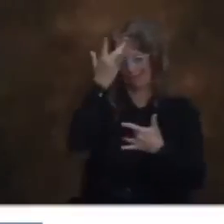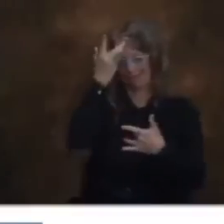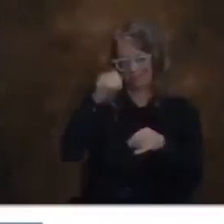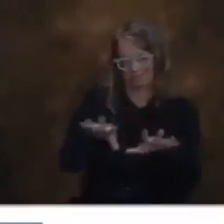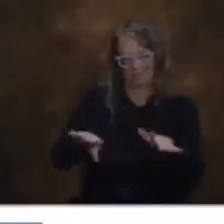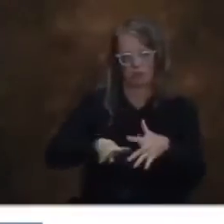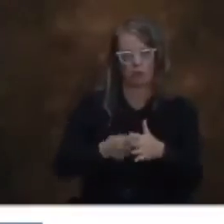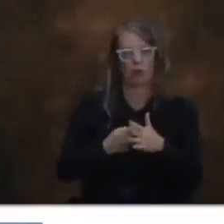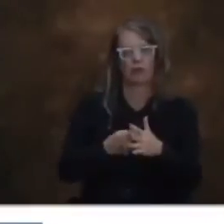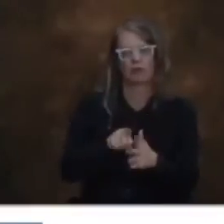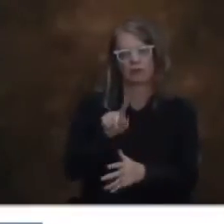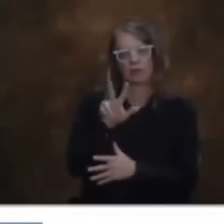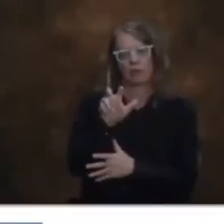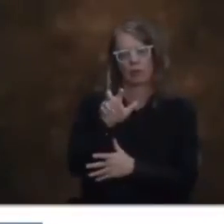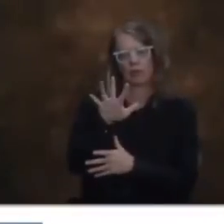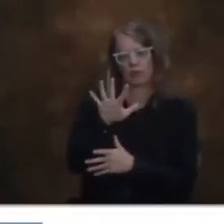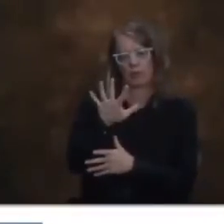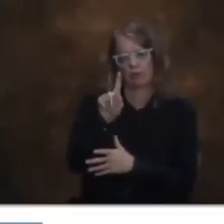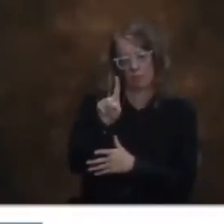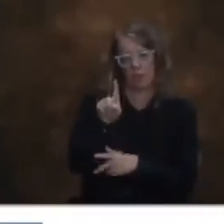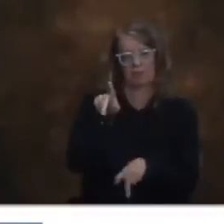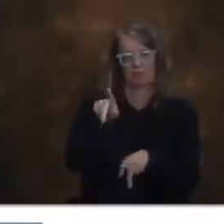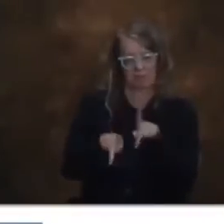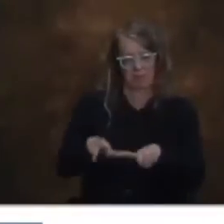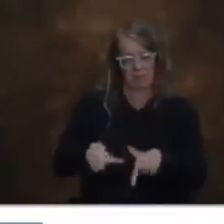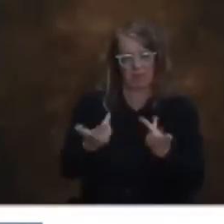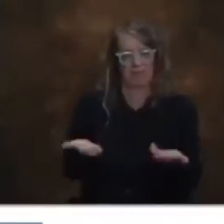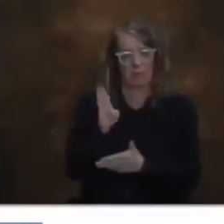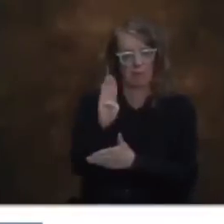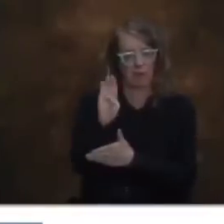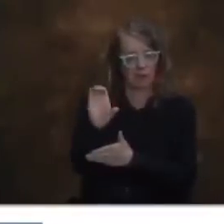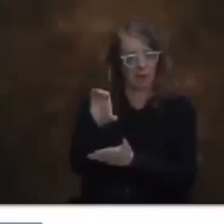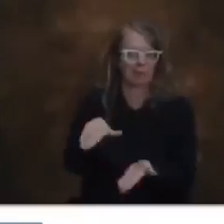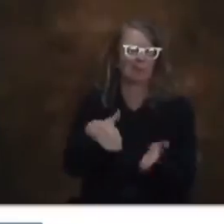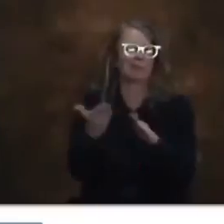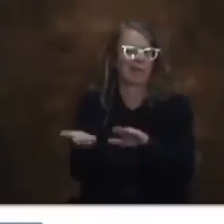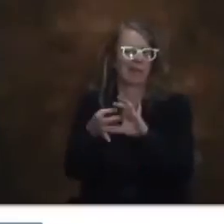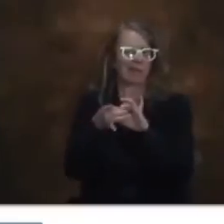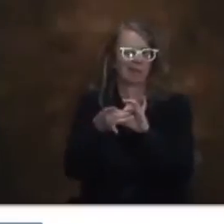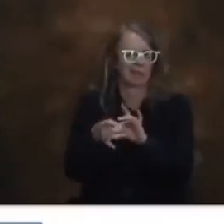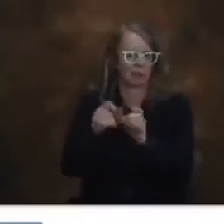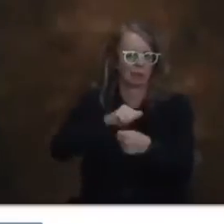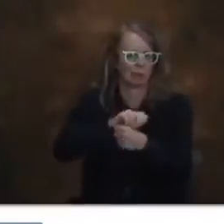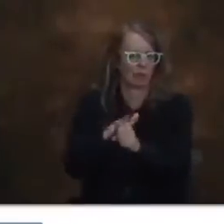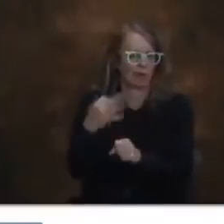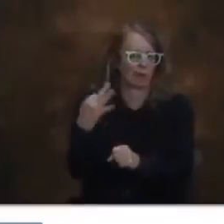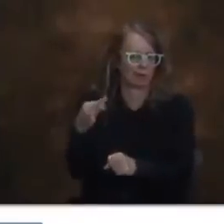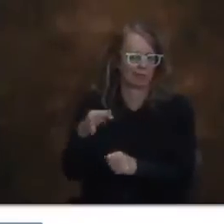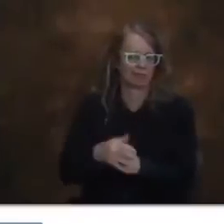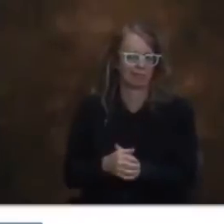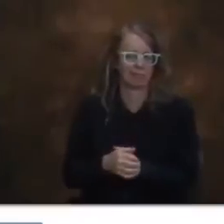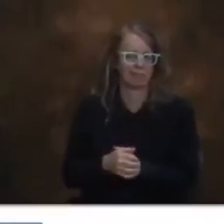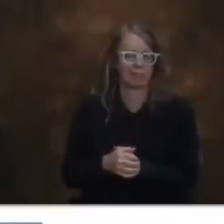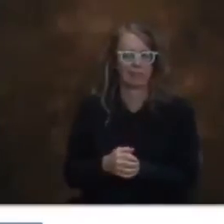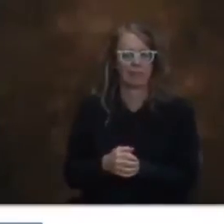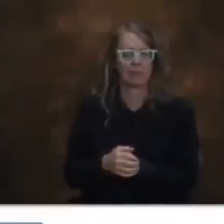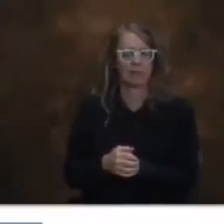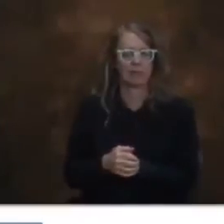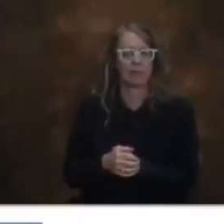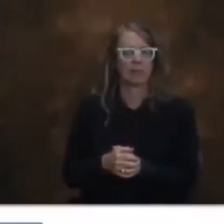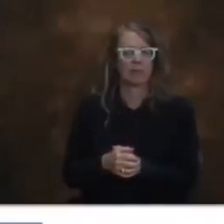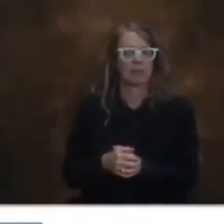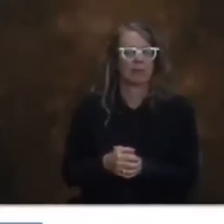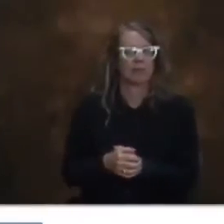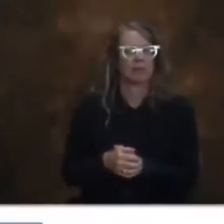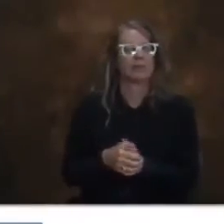la pandemia 351 de nuestros vecinos en el condado de poco más muerto debido a kobe 19 y si bien hemos visto